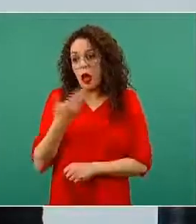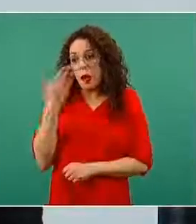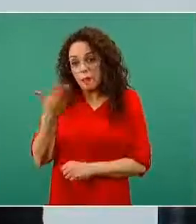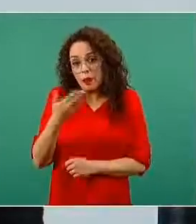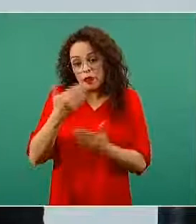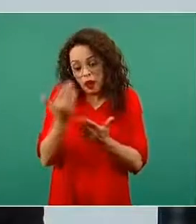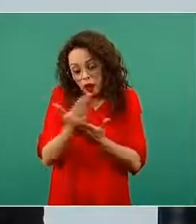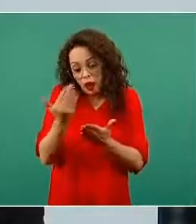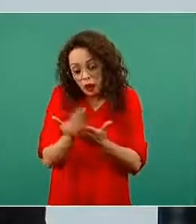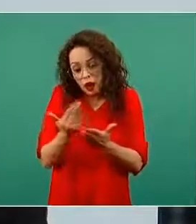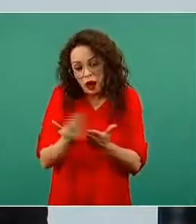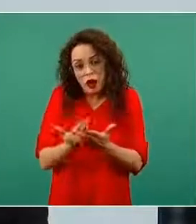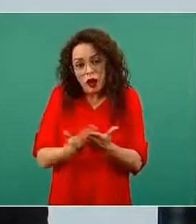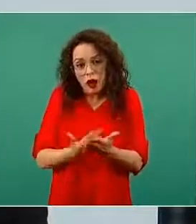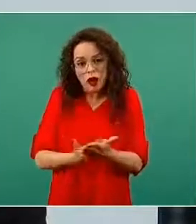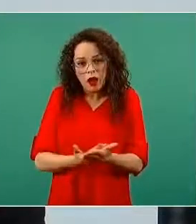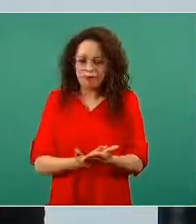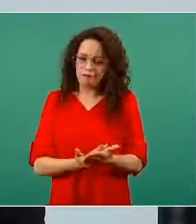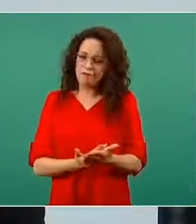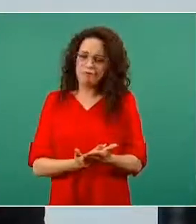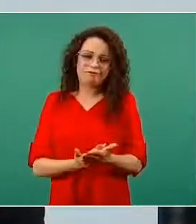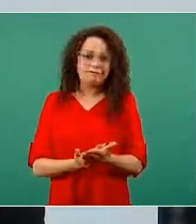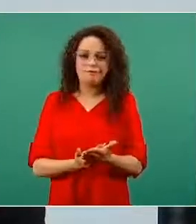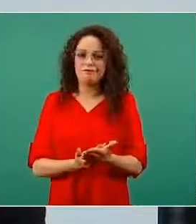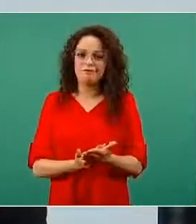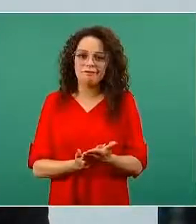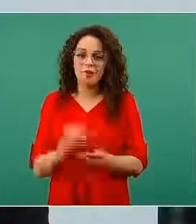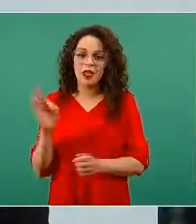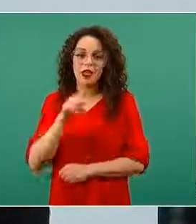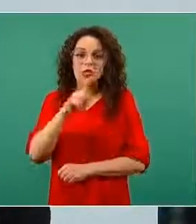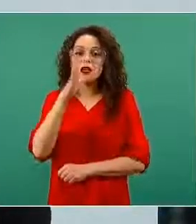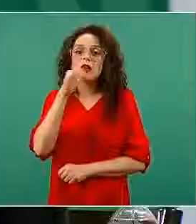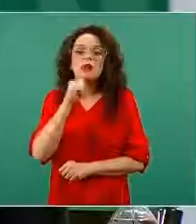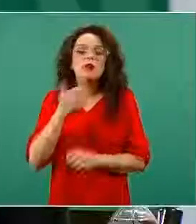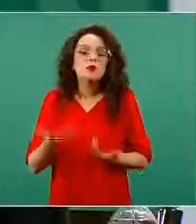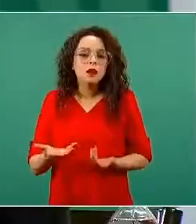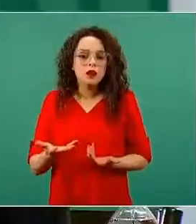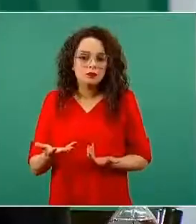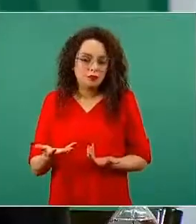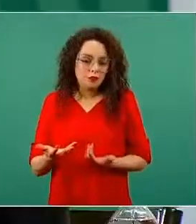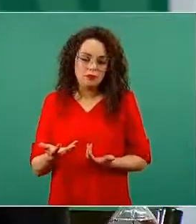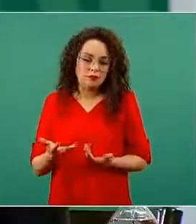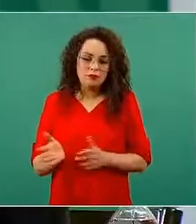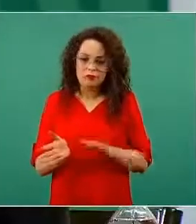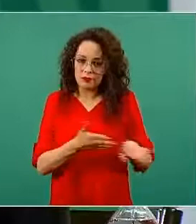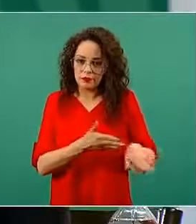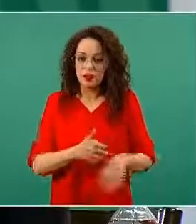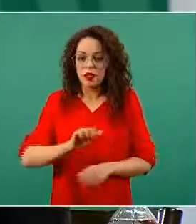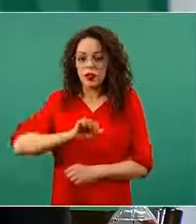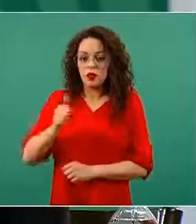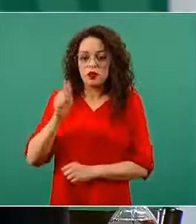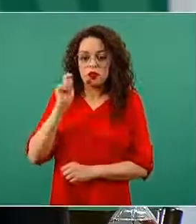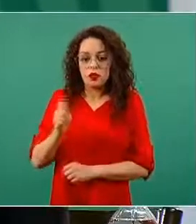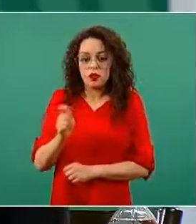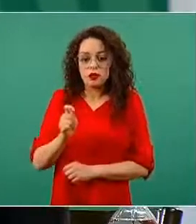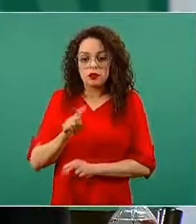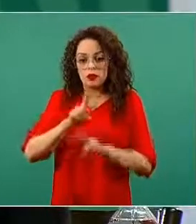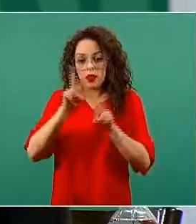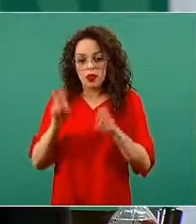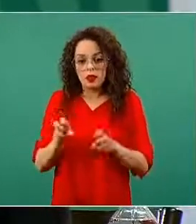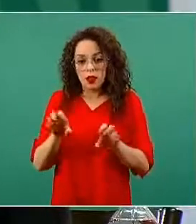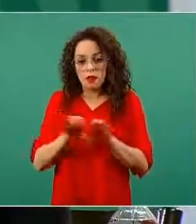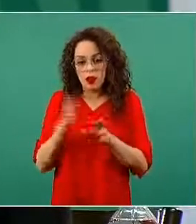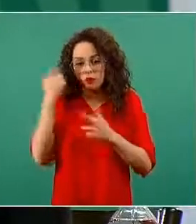que quizá no puedan cumplir. Hay una oportunidad también en cuanto a la logística de la vacunación. Sabemos